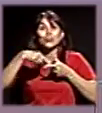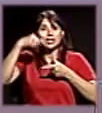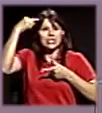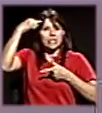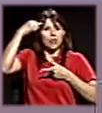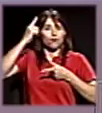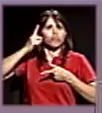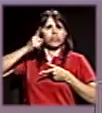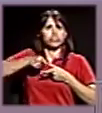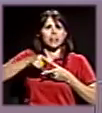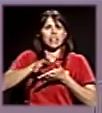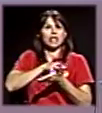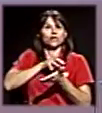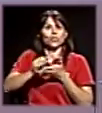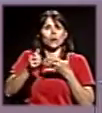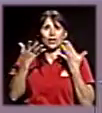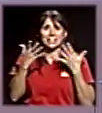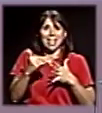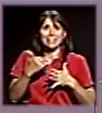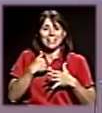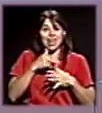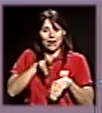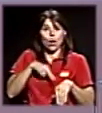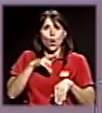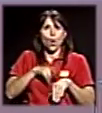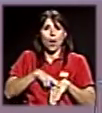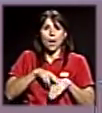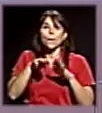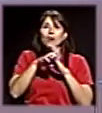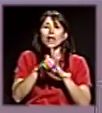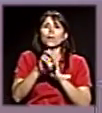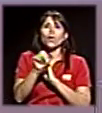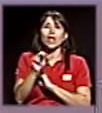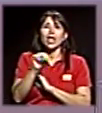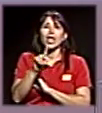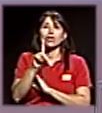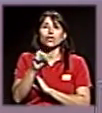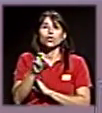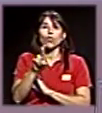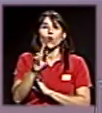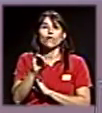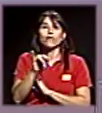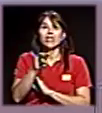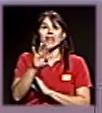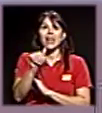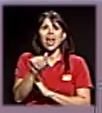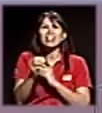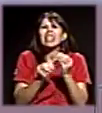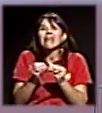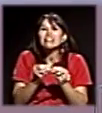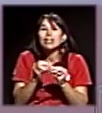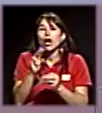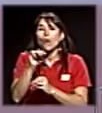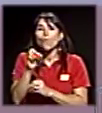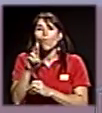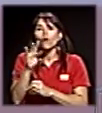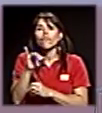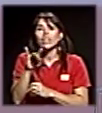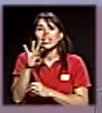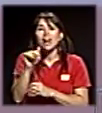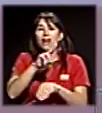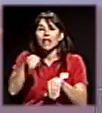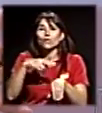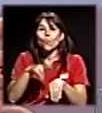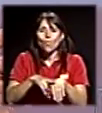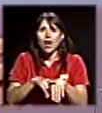eh Por ejemplo endorfina que es la morfina natural que ya tienes manda destruir endorfina porque me la estoy metiendo de afuera o